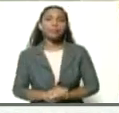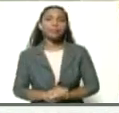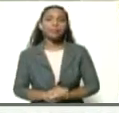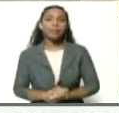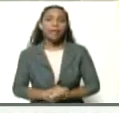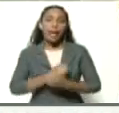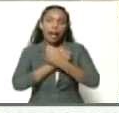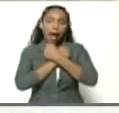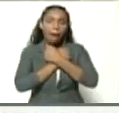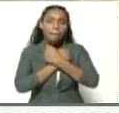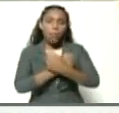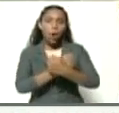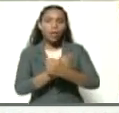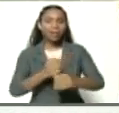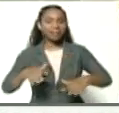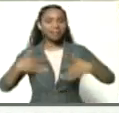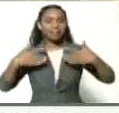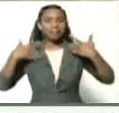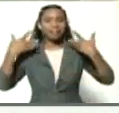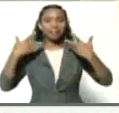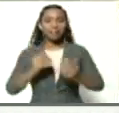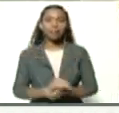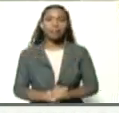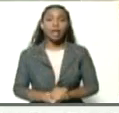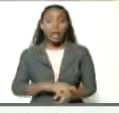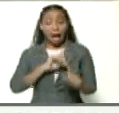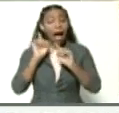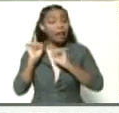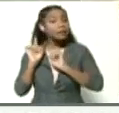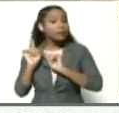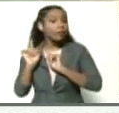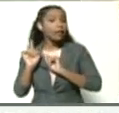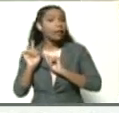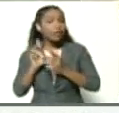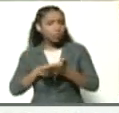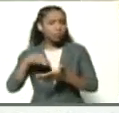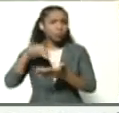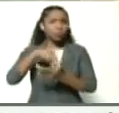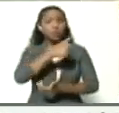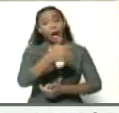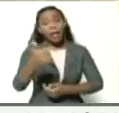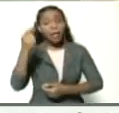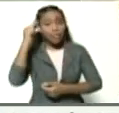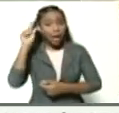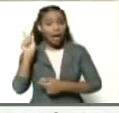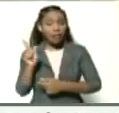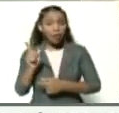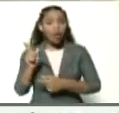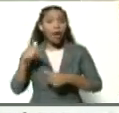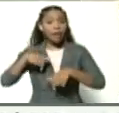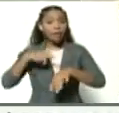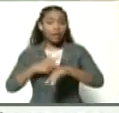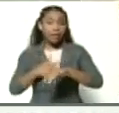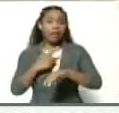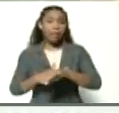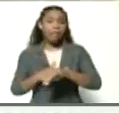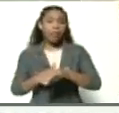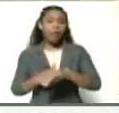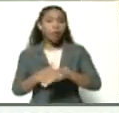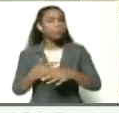el amor y la alegría. Es así, resucitar cada día, precisamente en este tiempo